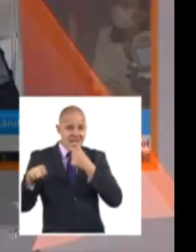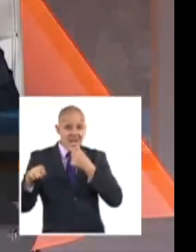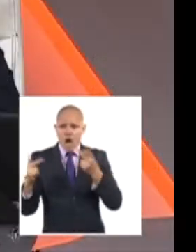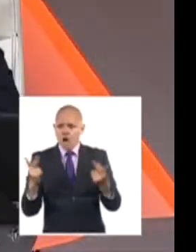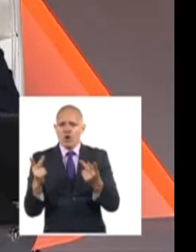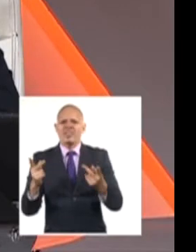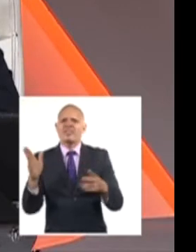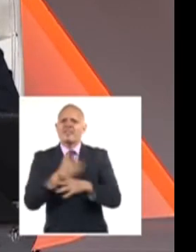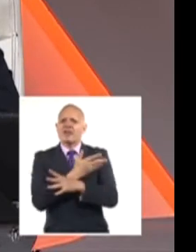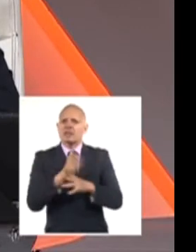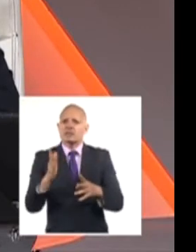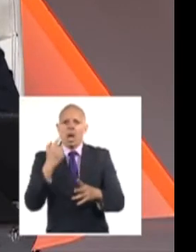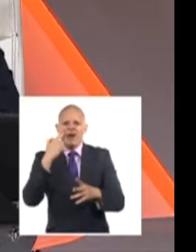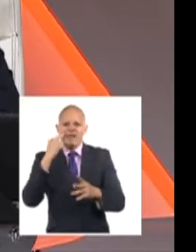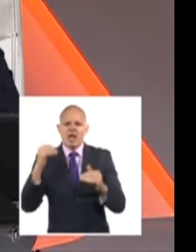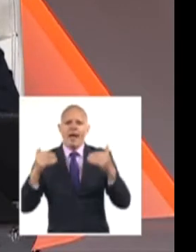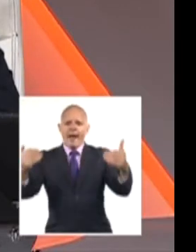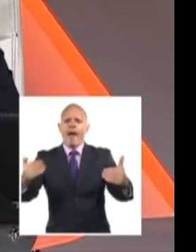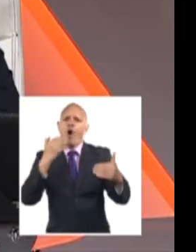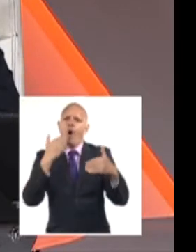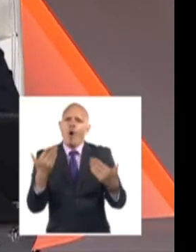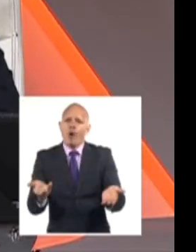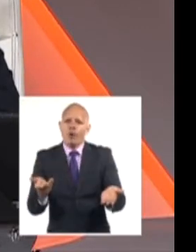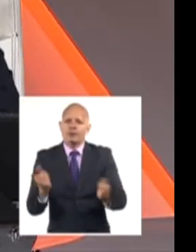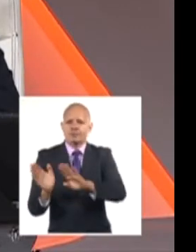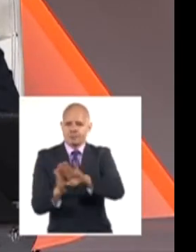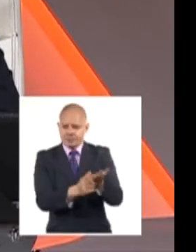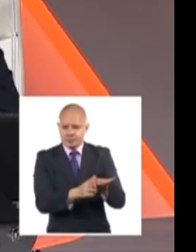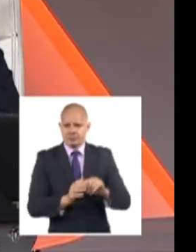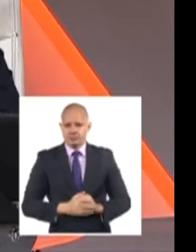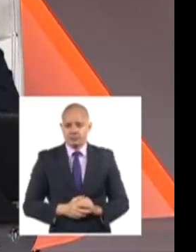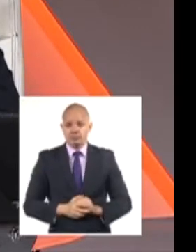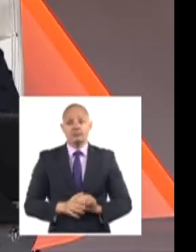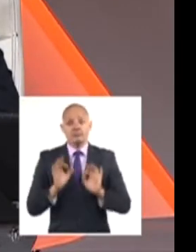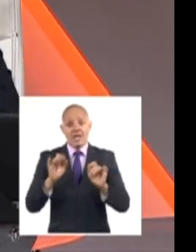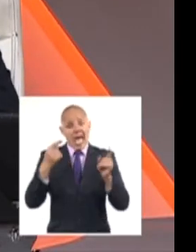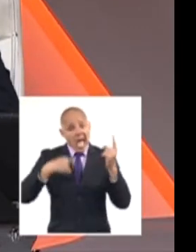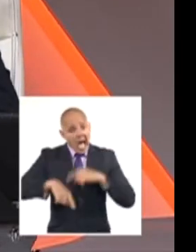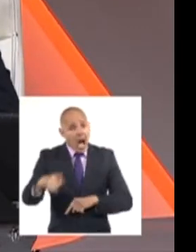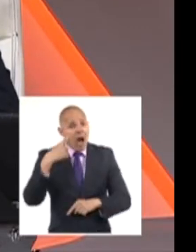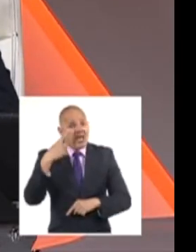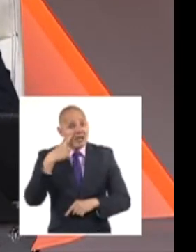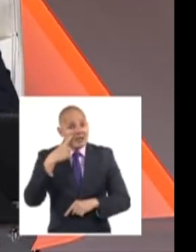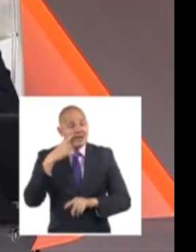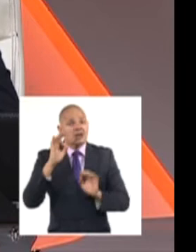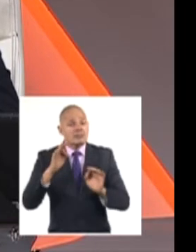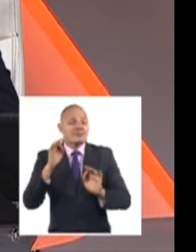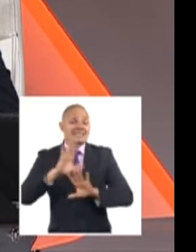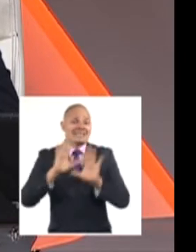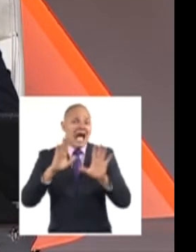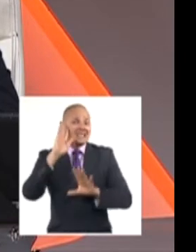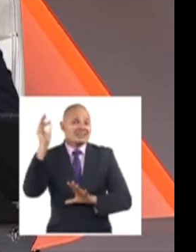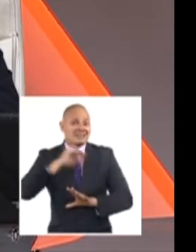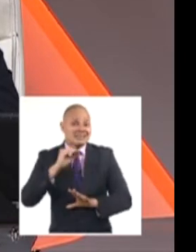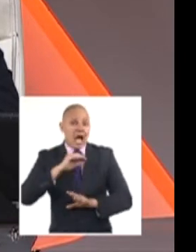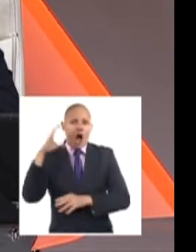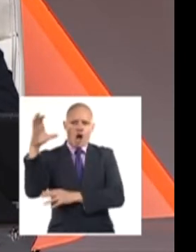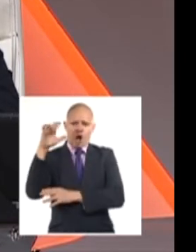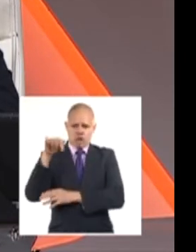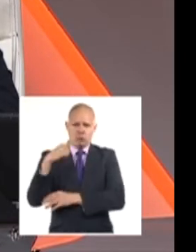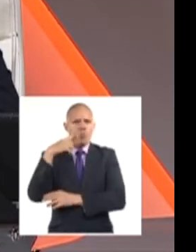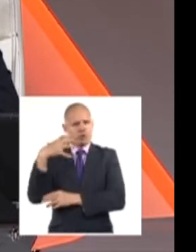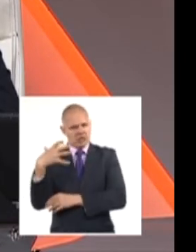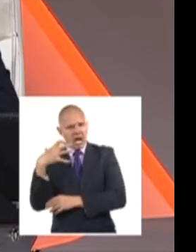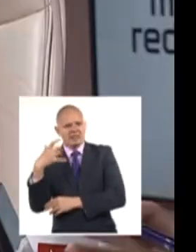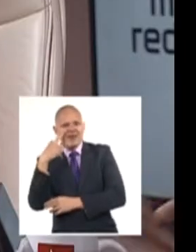lo que sí es indiscutible es que son unas elecciones muy importantes no solamente para colombia sino para el resto de américa latina por